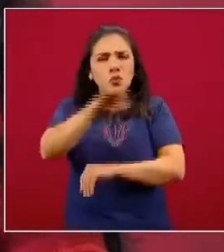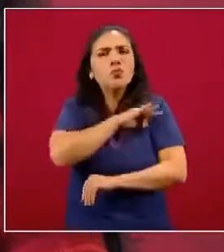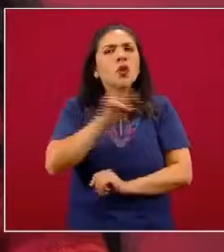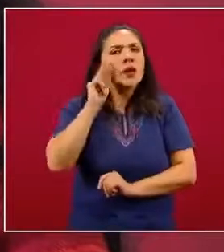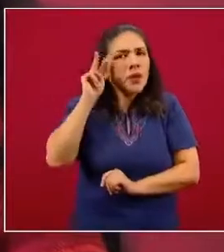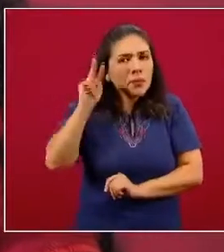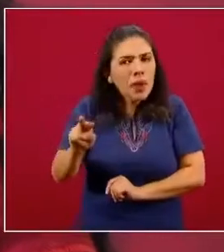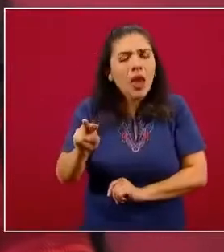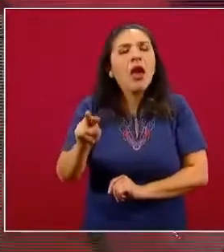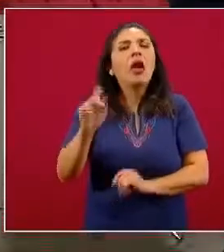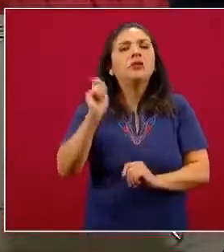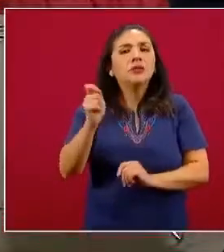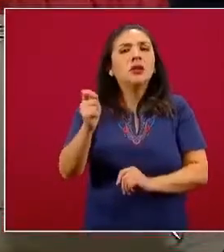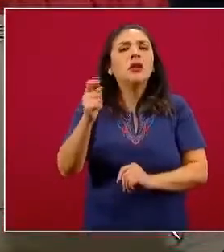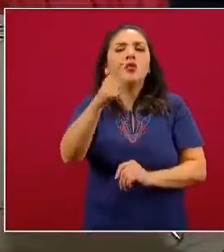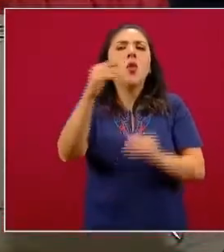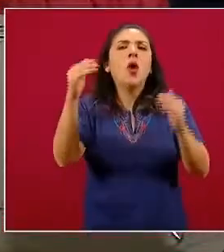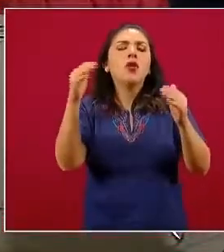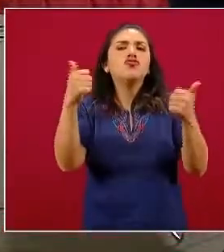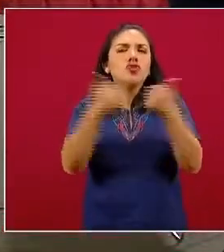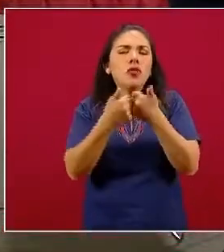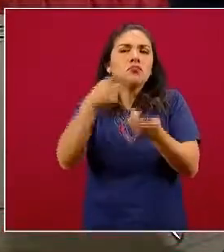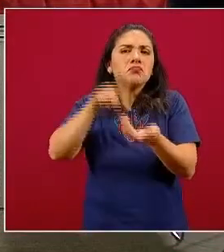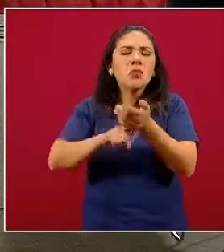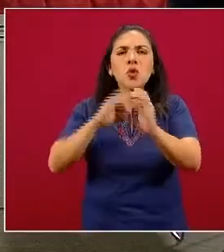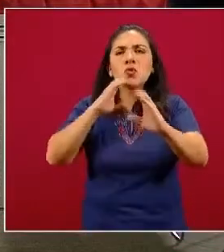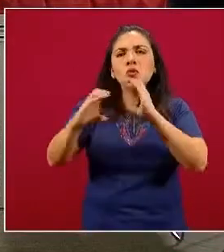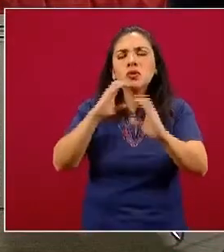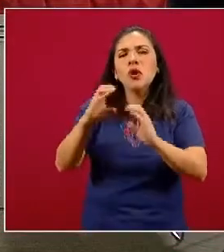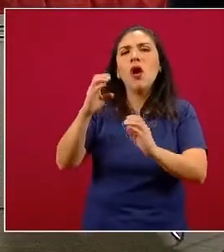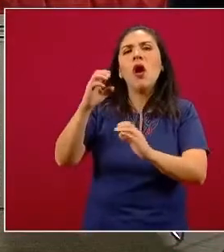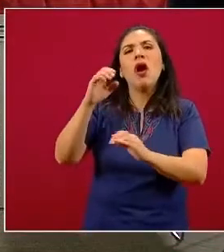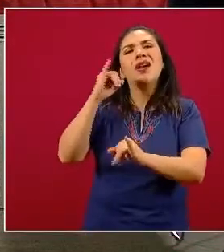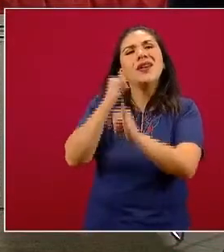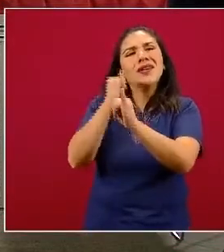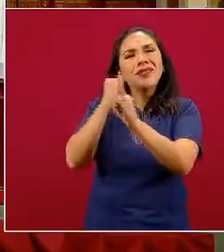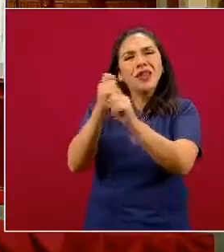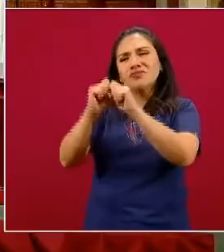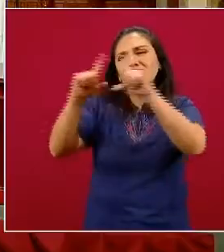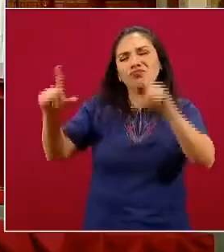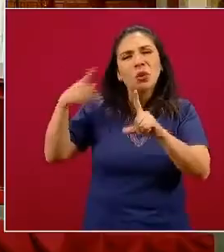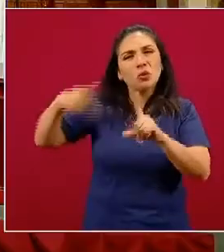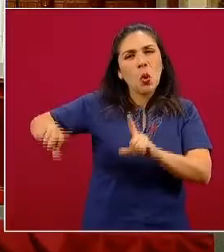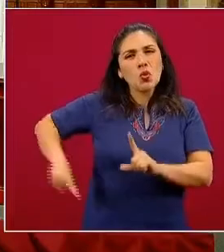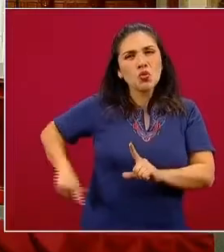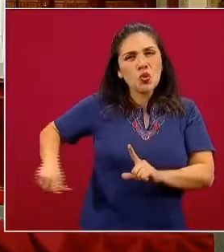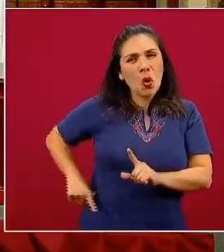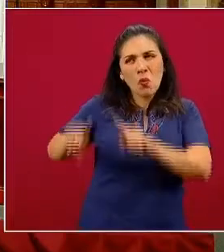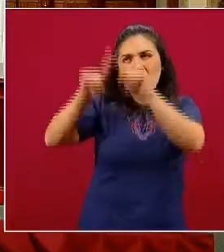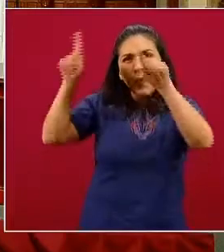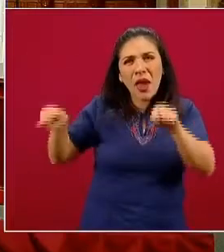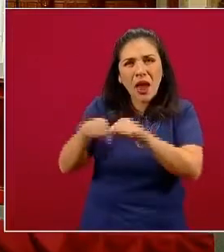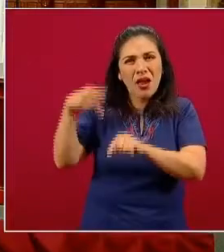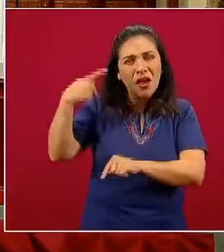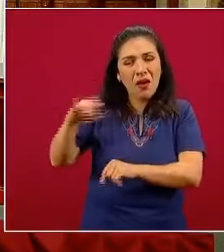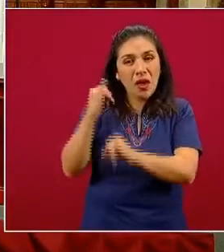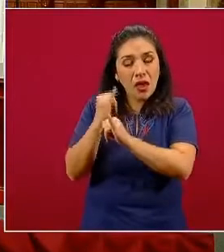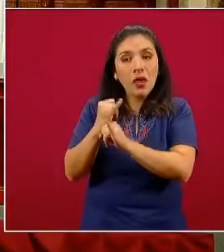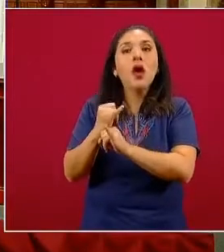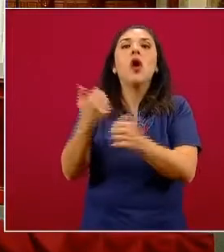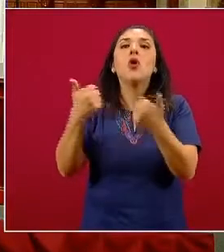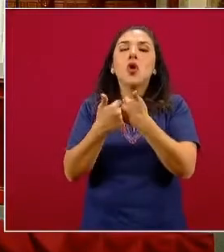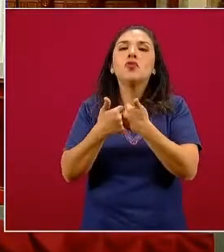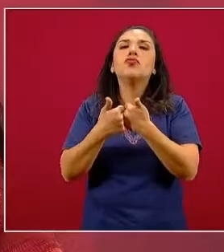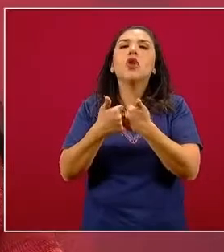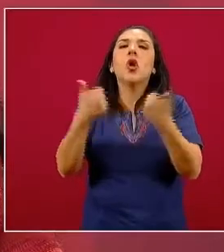disfrutar desde los medios públicos, desde los canales de transmisión del Gobierno de la República, desde la